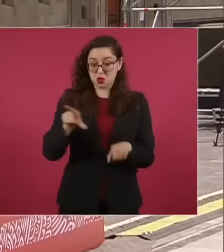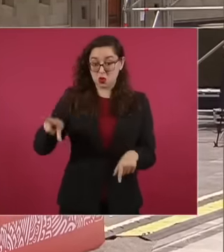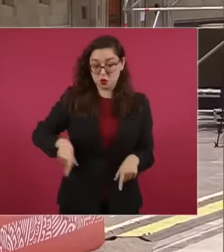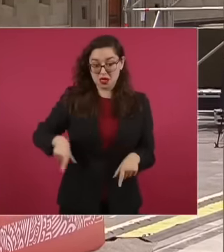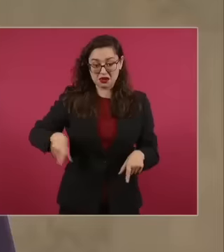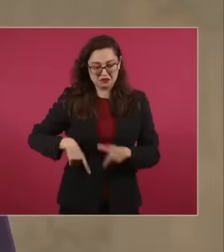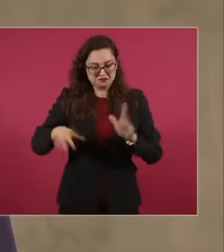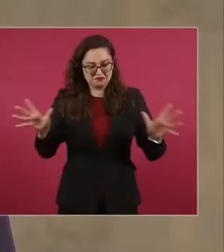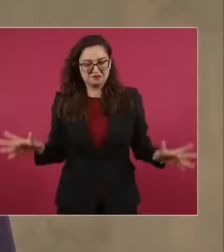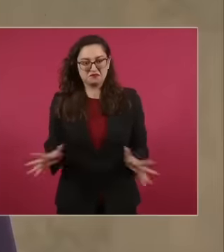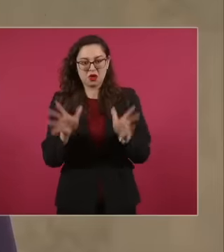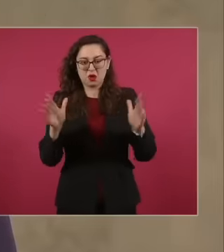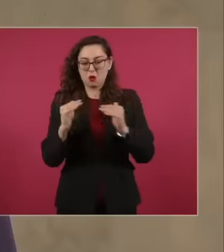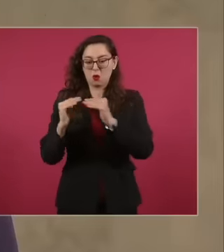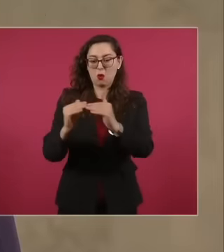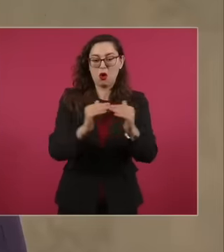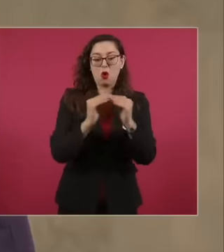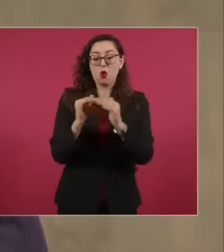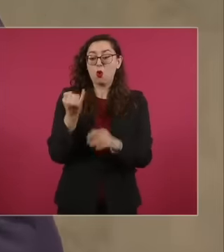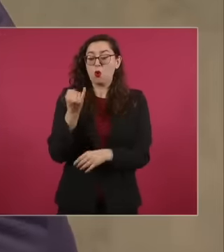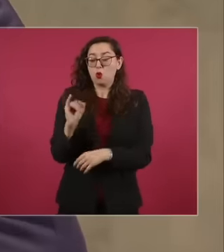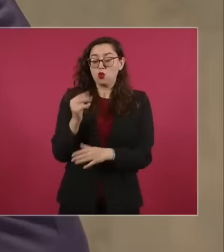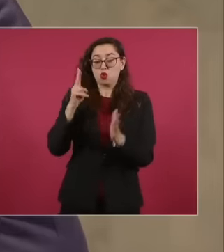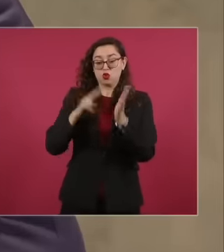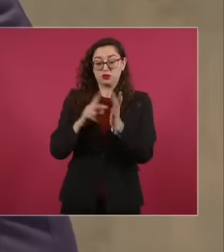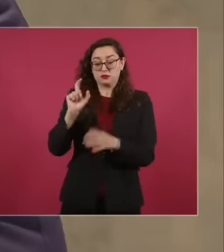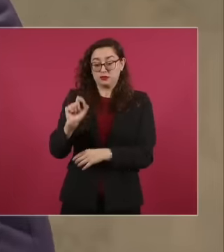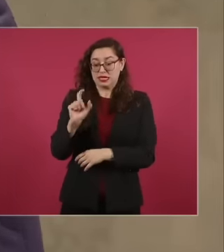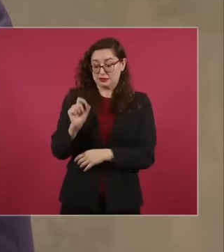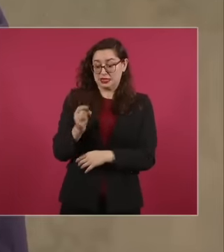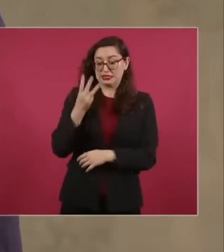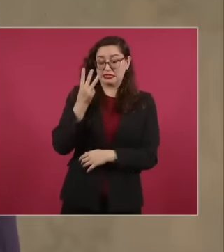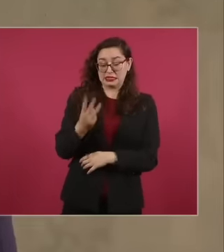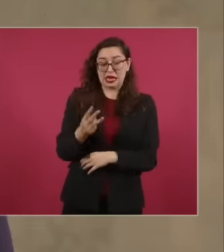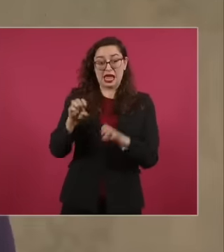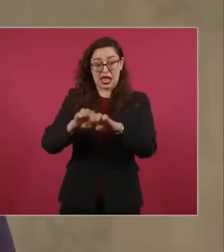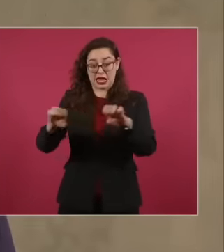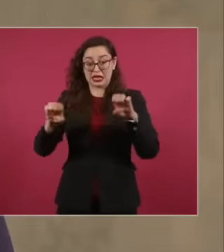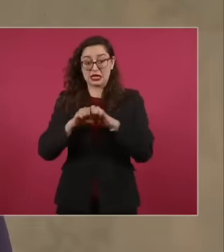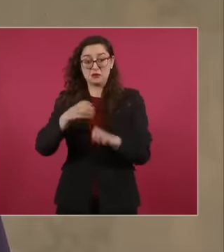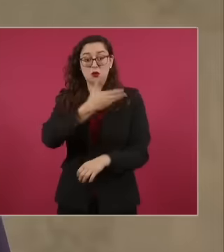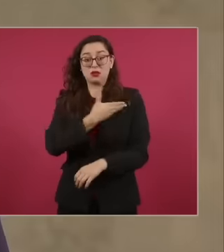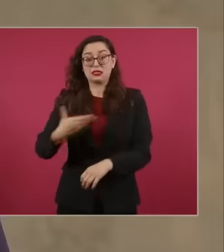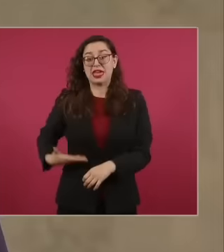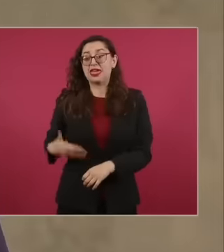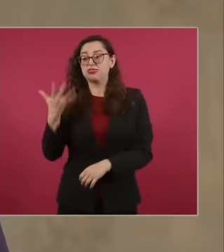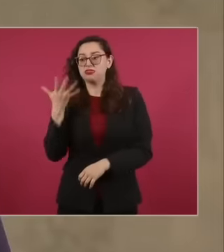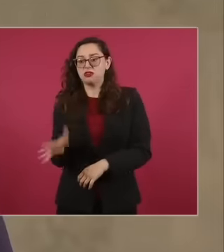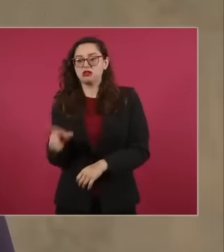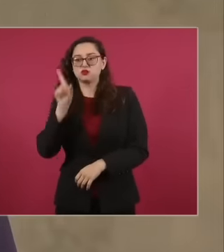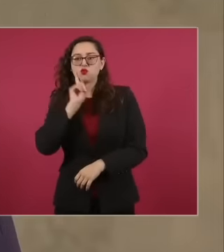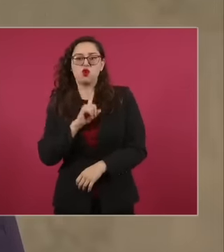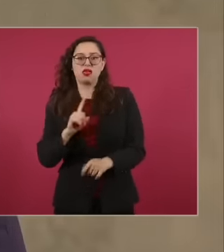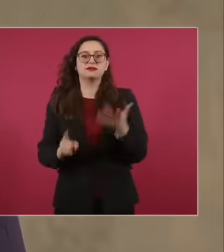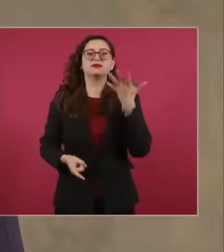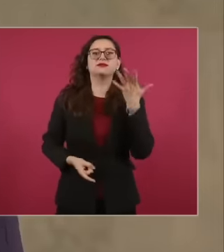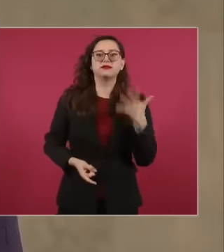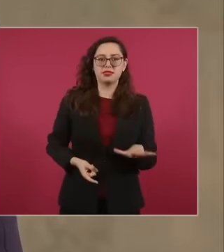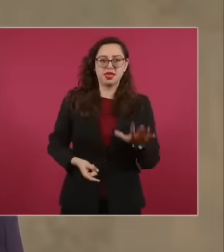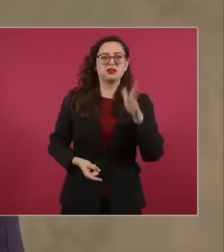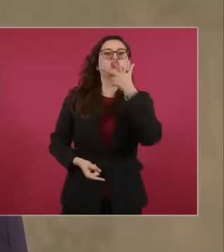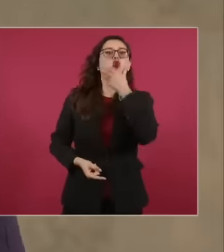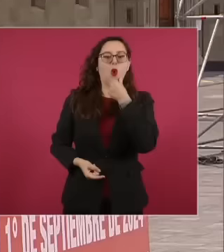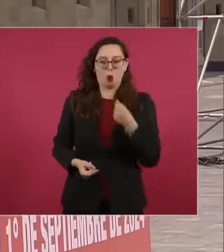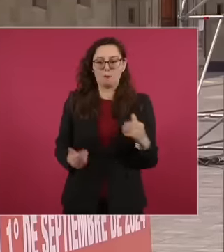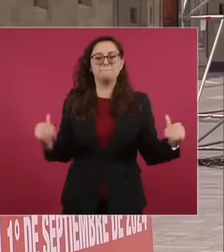sentido. En junio de 2023 había un gabinete integrado por 10 mujeres y 10 hombres.